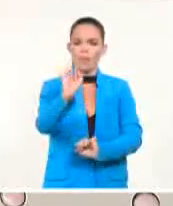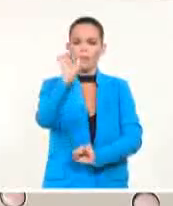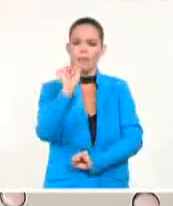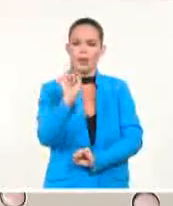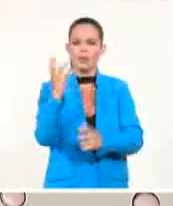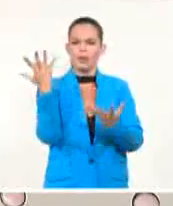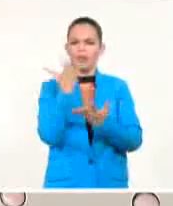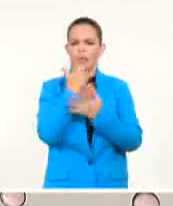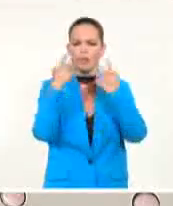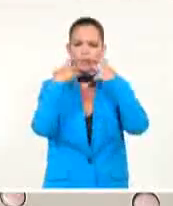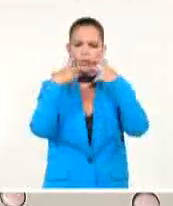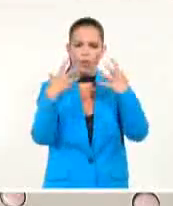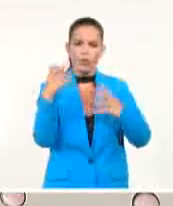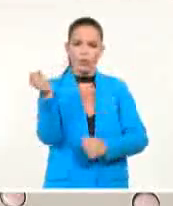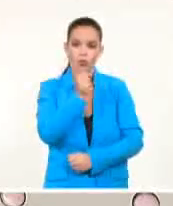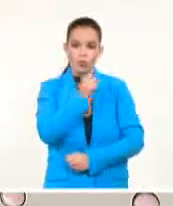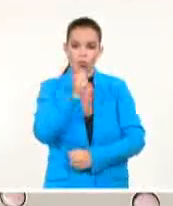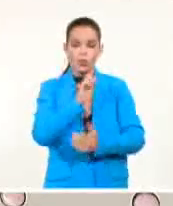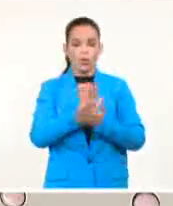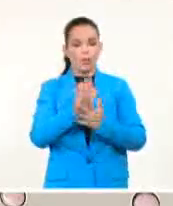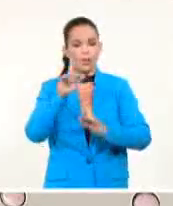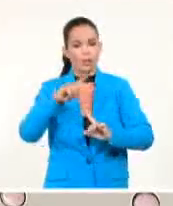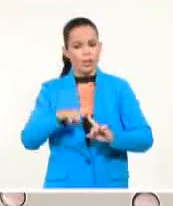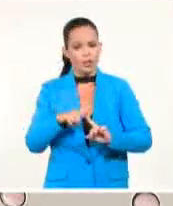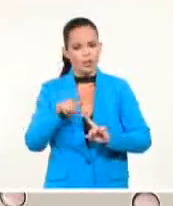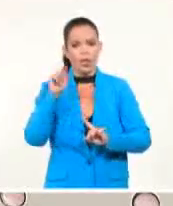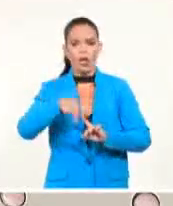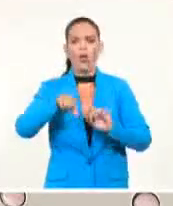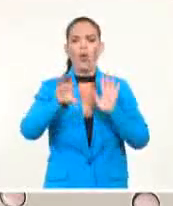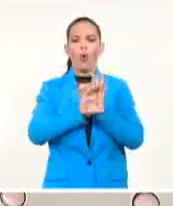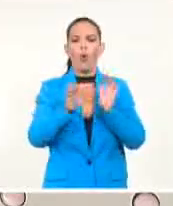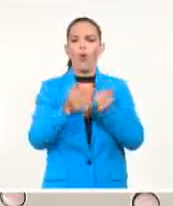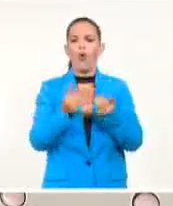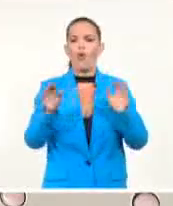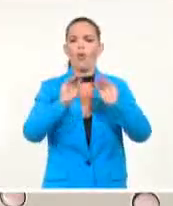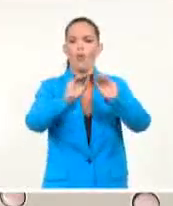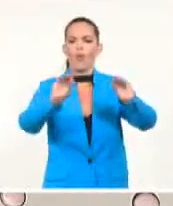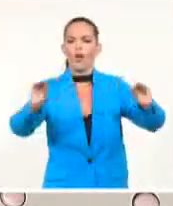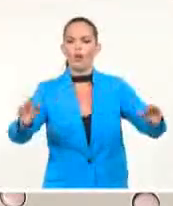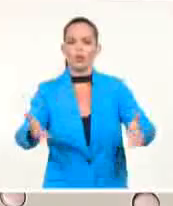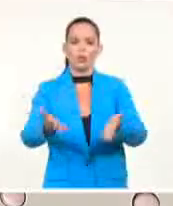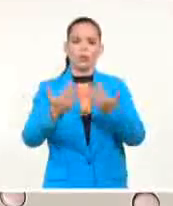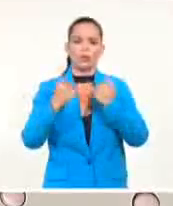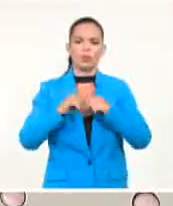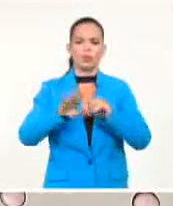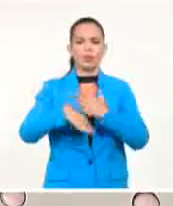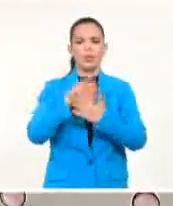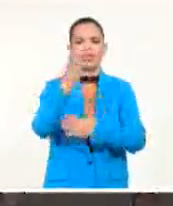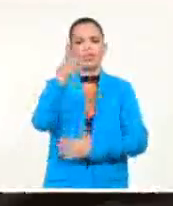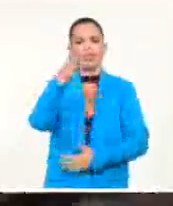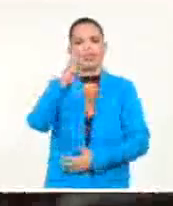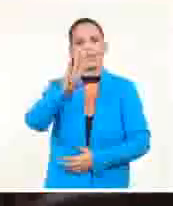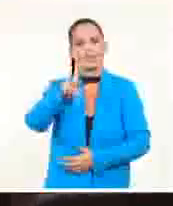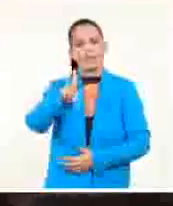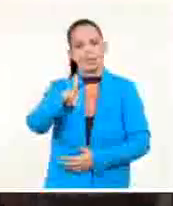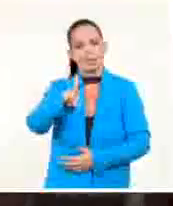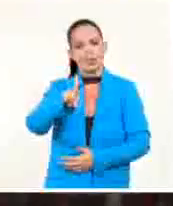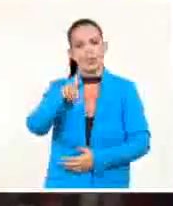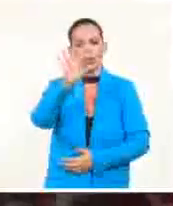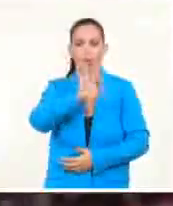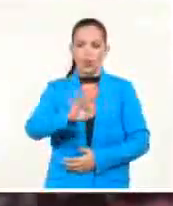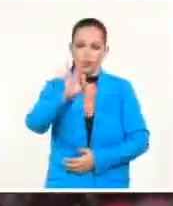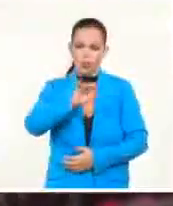la música en la provincia de Matanzas. La convocatoria para el certamen vence el próximo 31 de octubre.